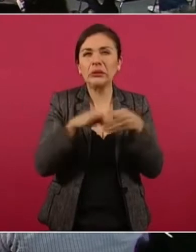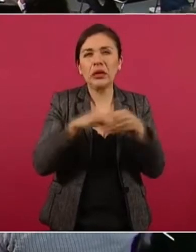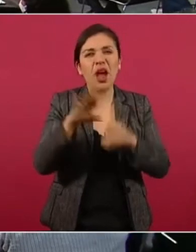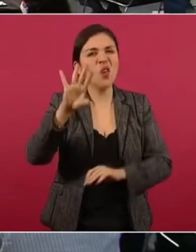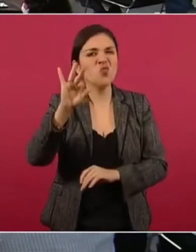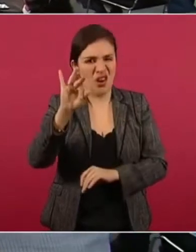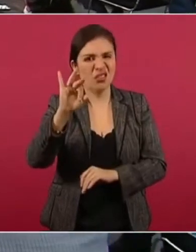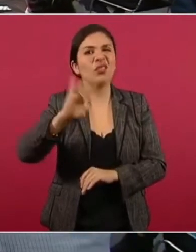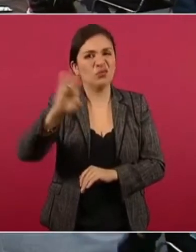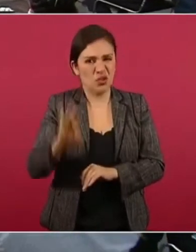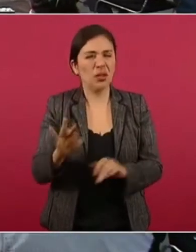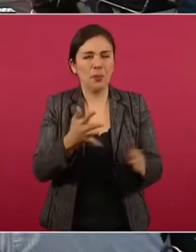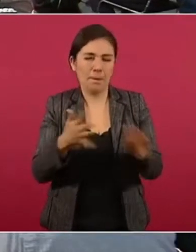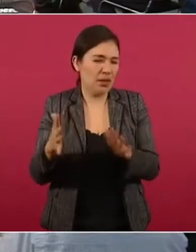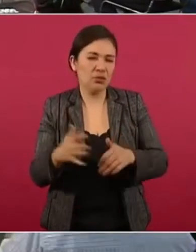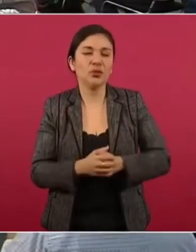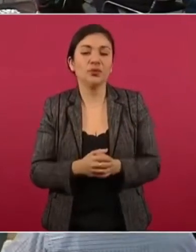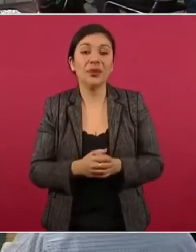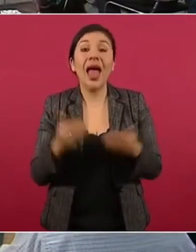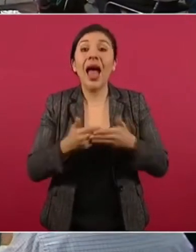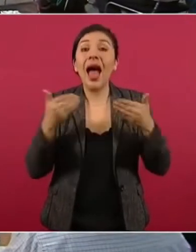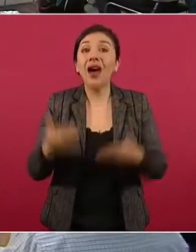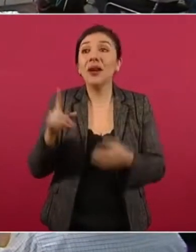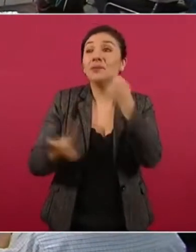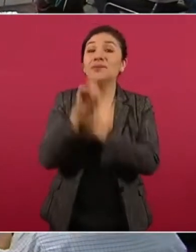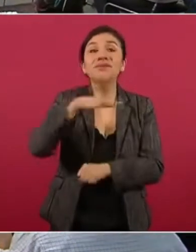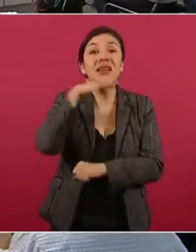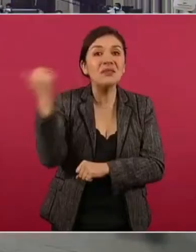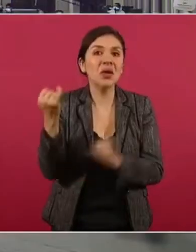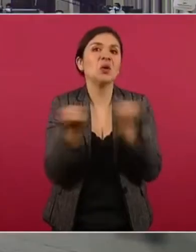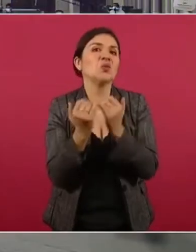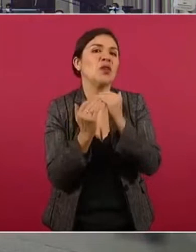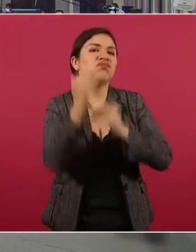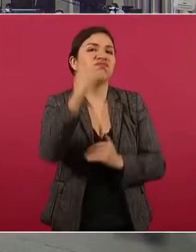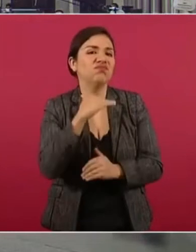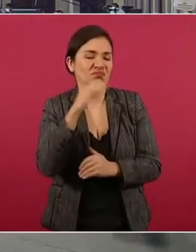del 40. Y ahora con lo de Alemania también.